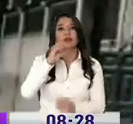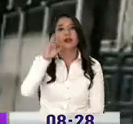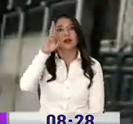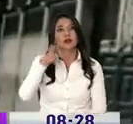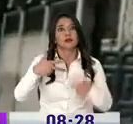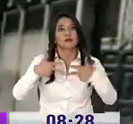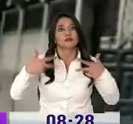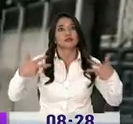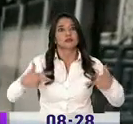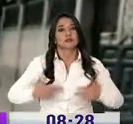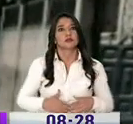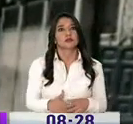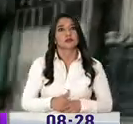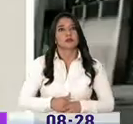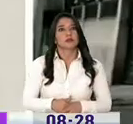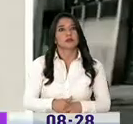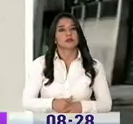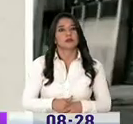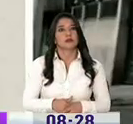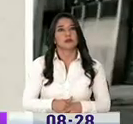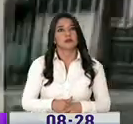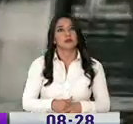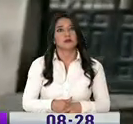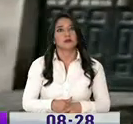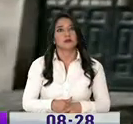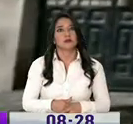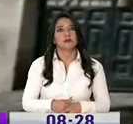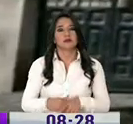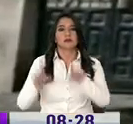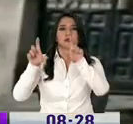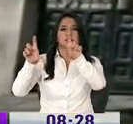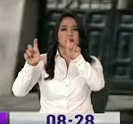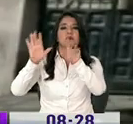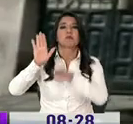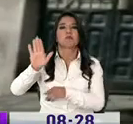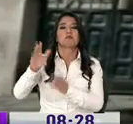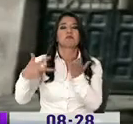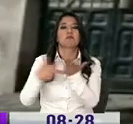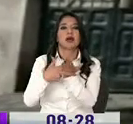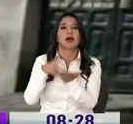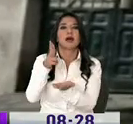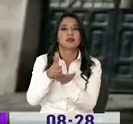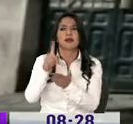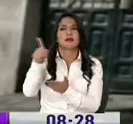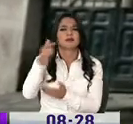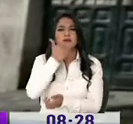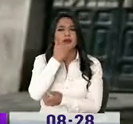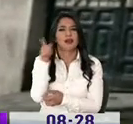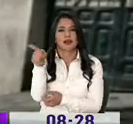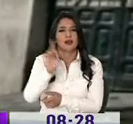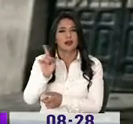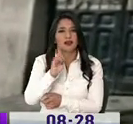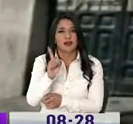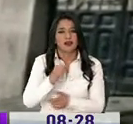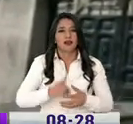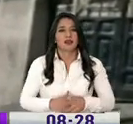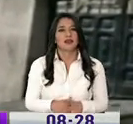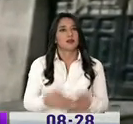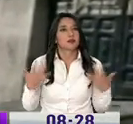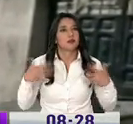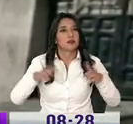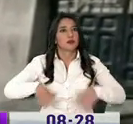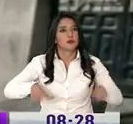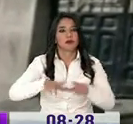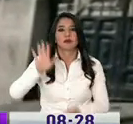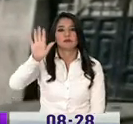Gallo. En lo que han puesto. Qué horror, ¿no? ¿Cómo somos? Parada. O sea, ¿dónde se nos ocurre?